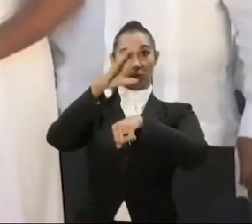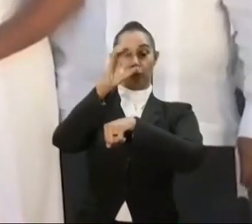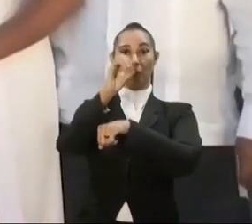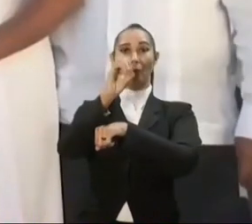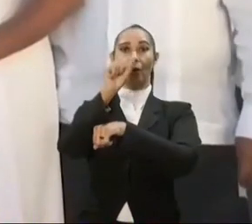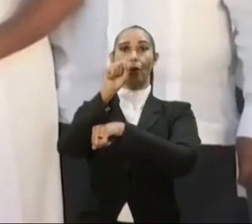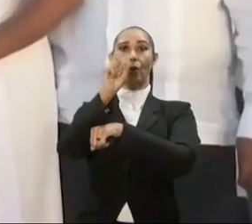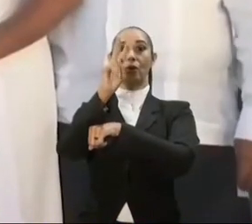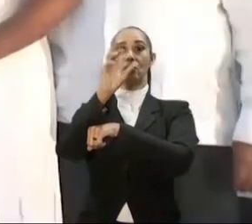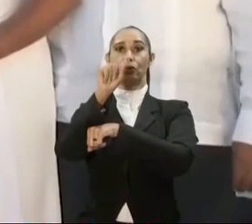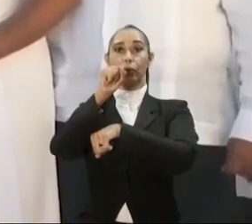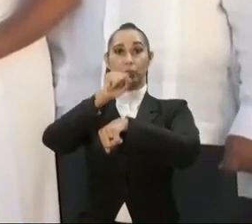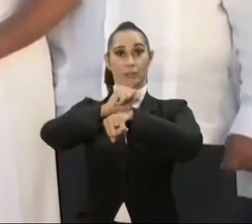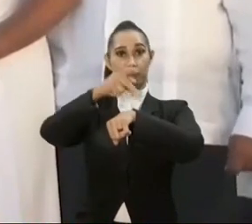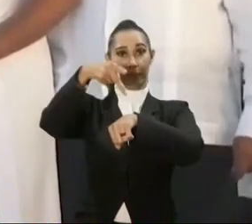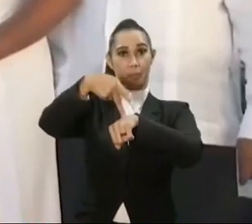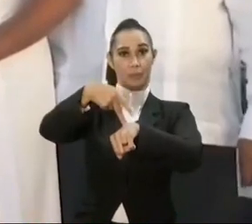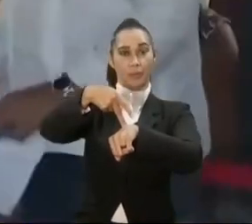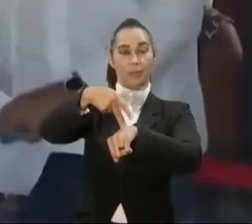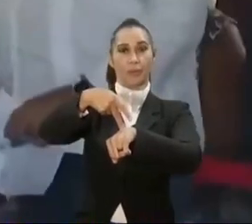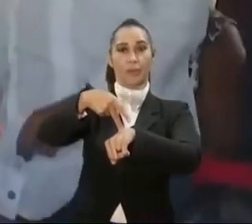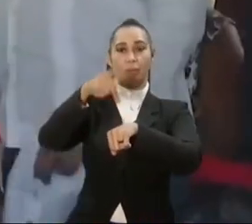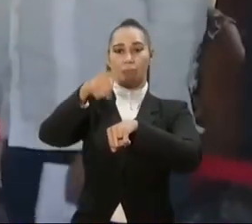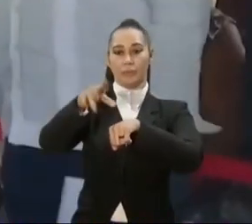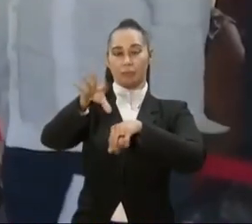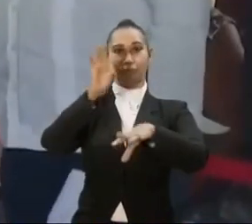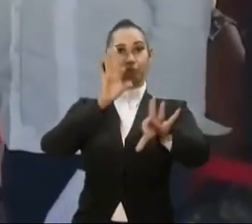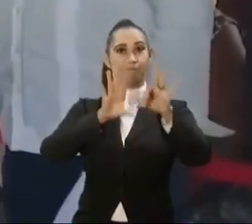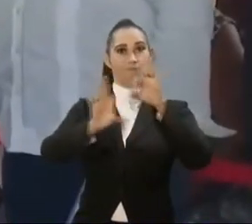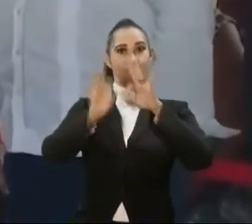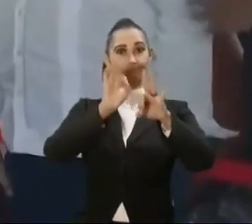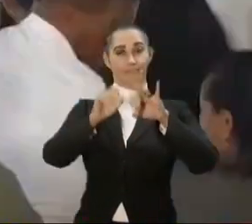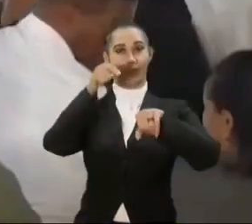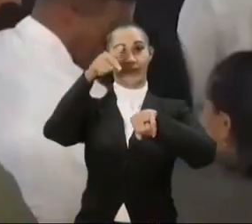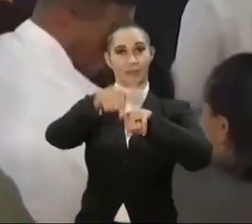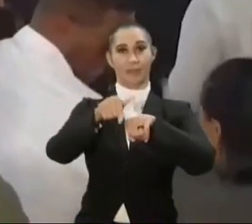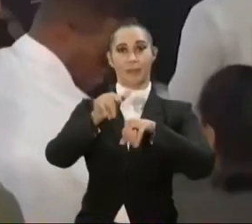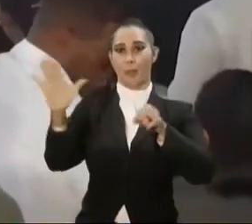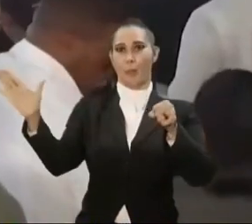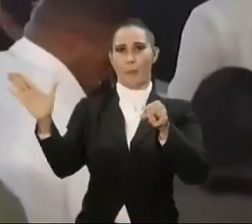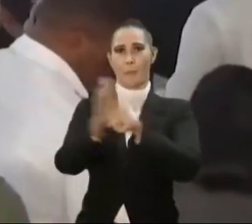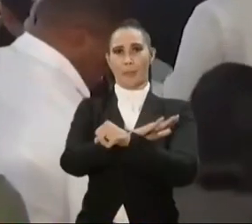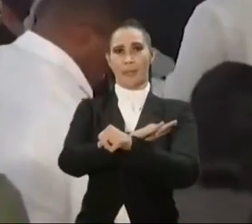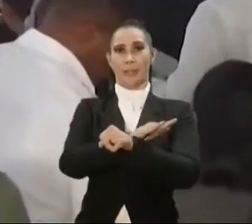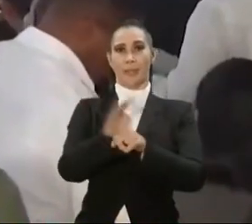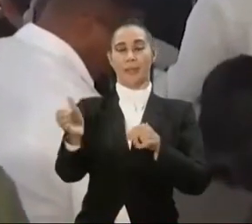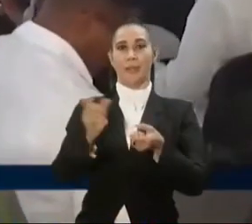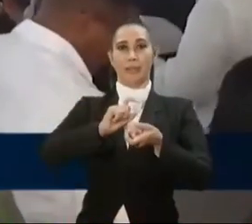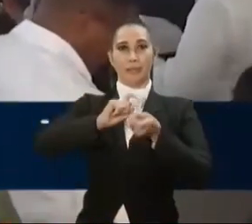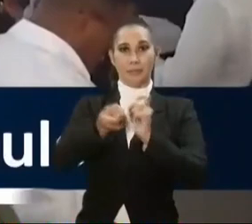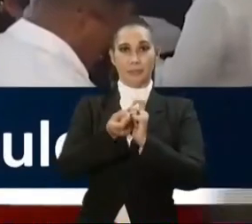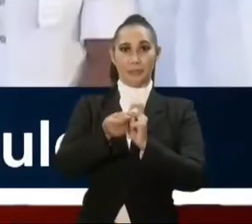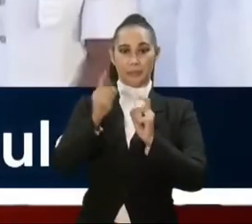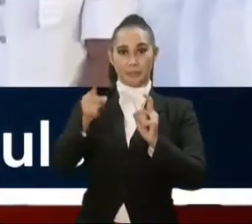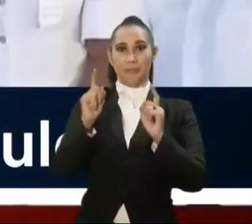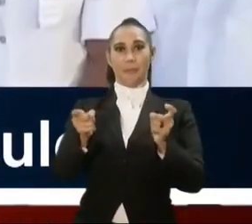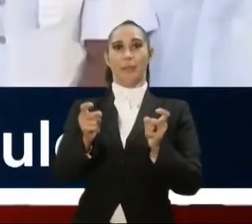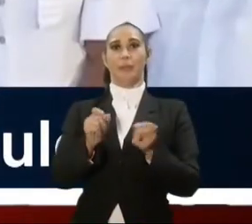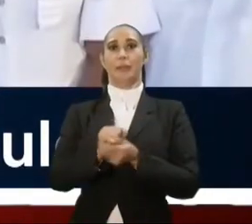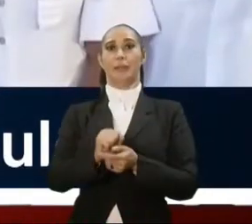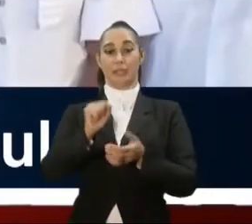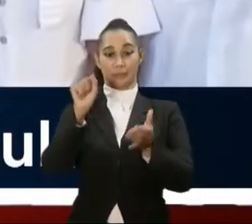Consuelo en la provincia de San Pedro de Macorís, ha sido medido y se encuentra completamente regulado en términos